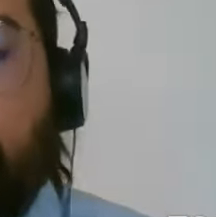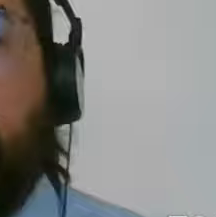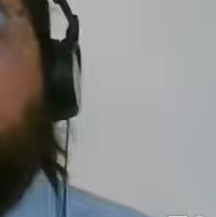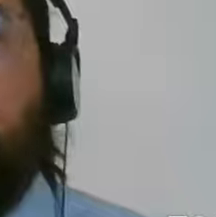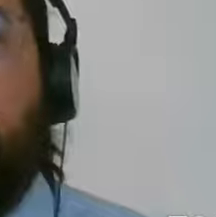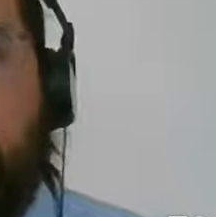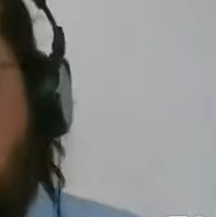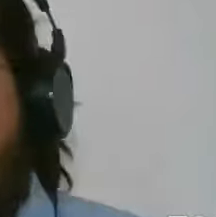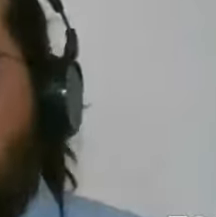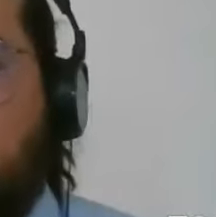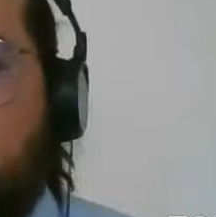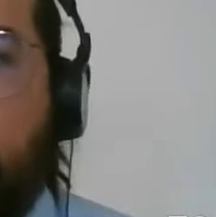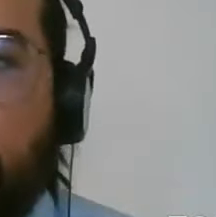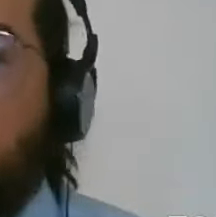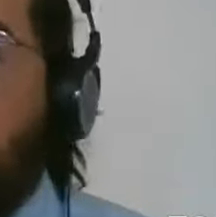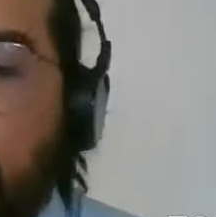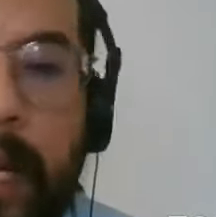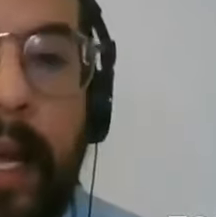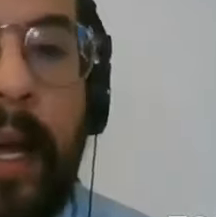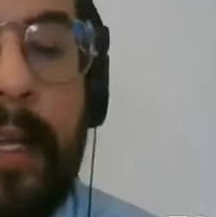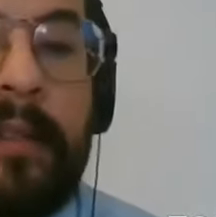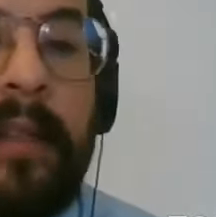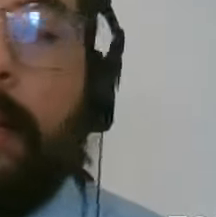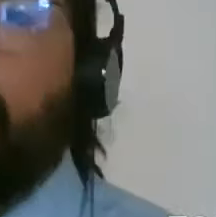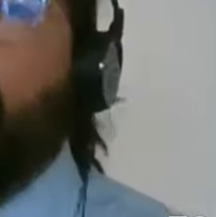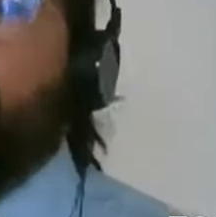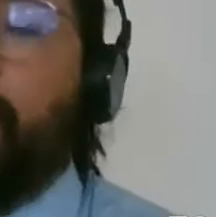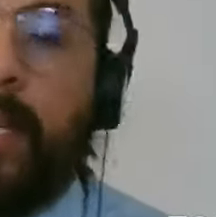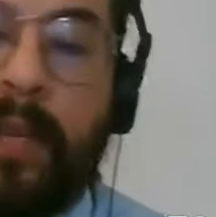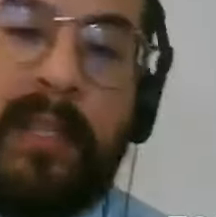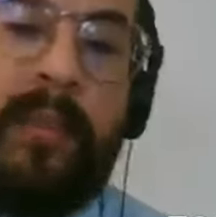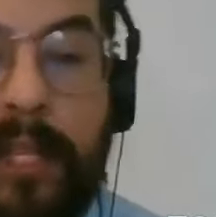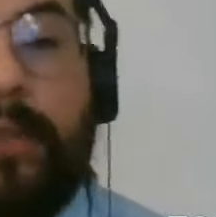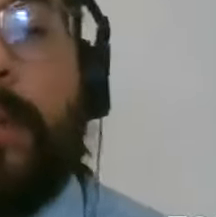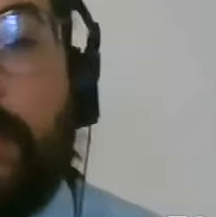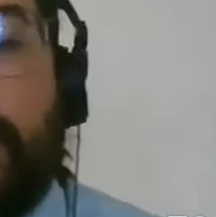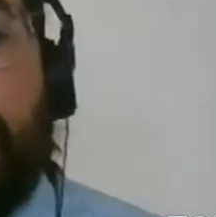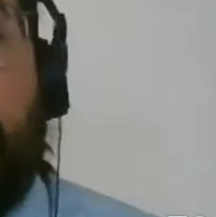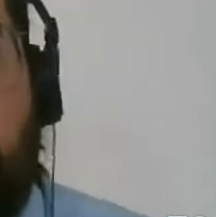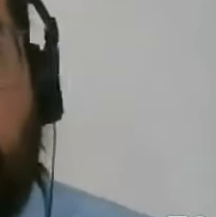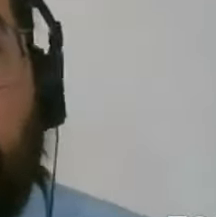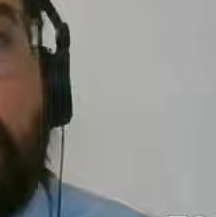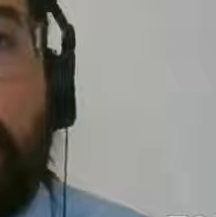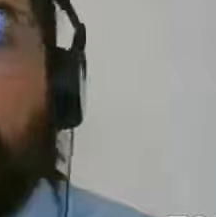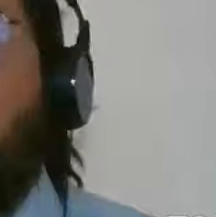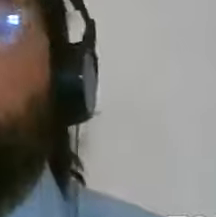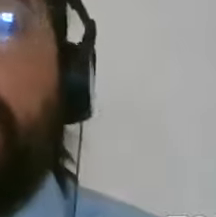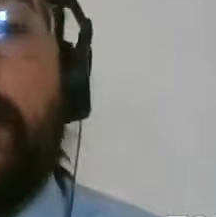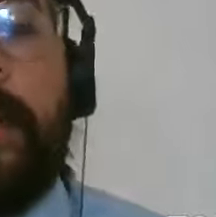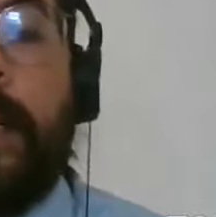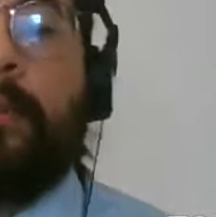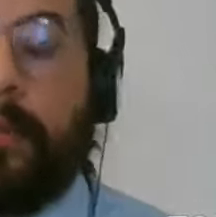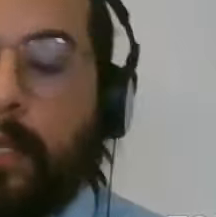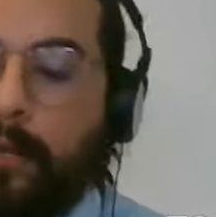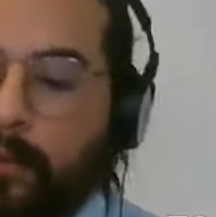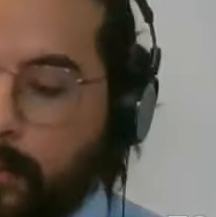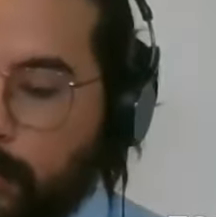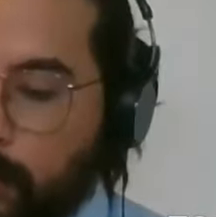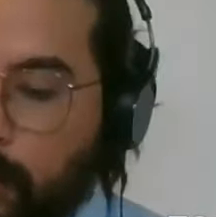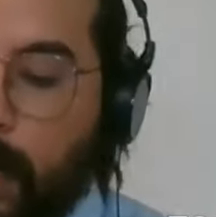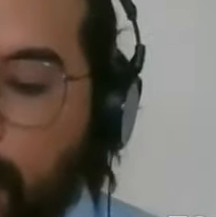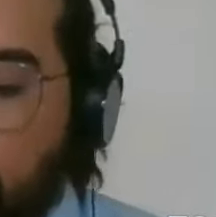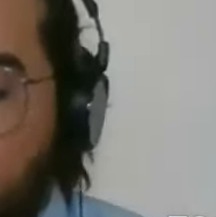de cuadernos que van desde el derecho de familia hasta temas más específicos de derechos humanos y otros temas selectos de